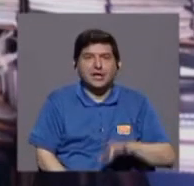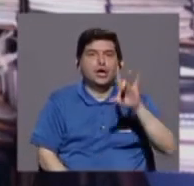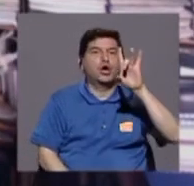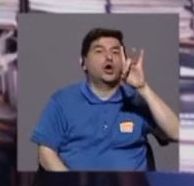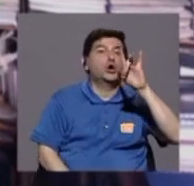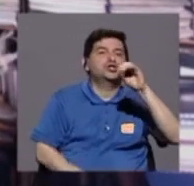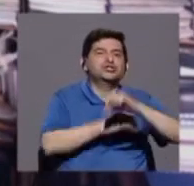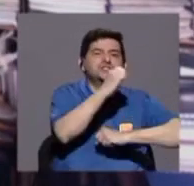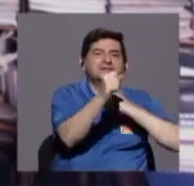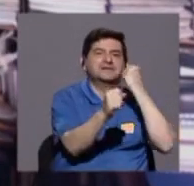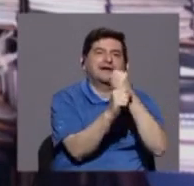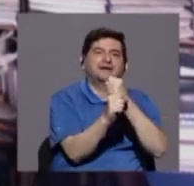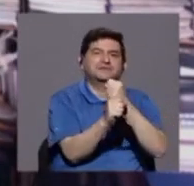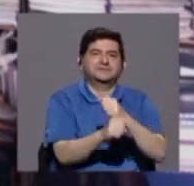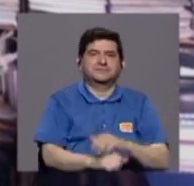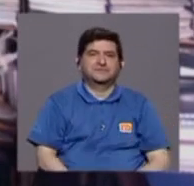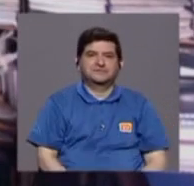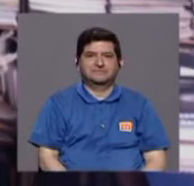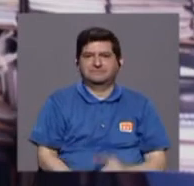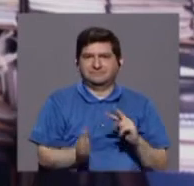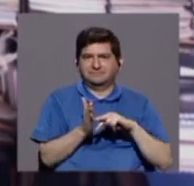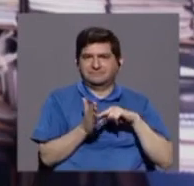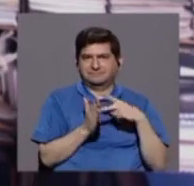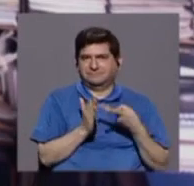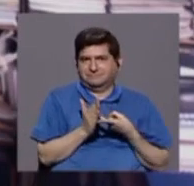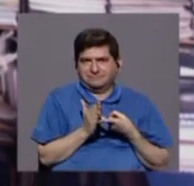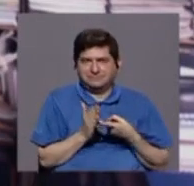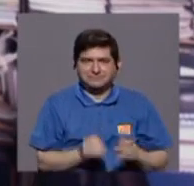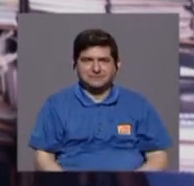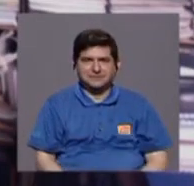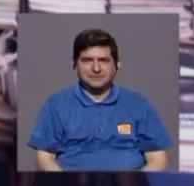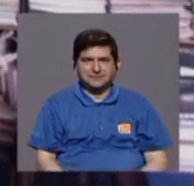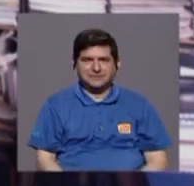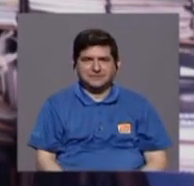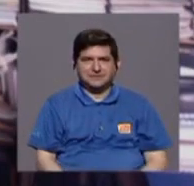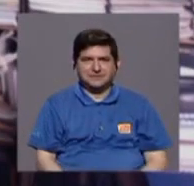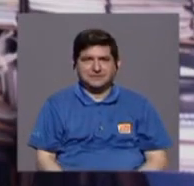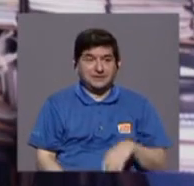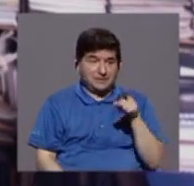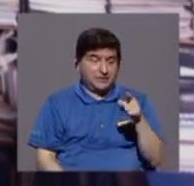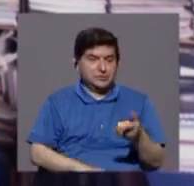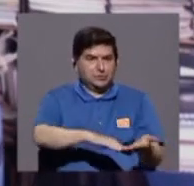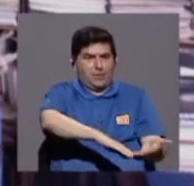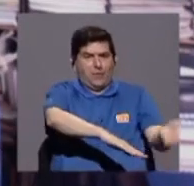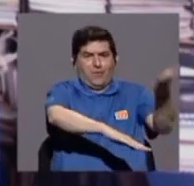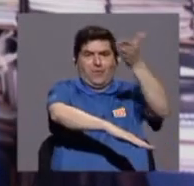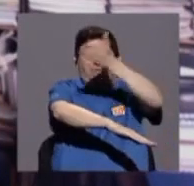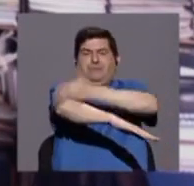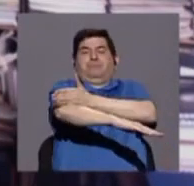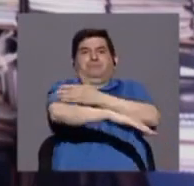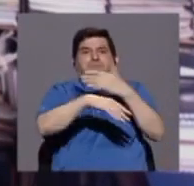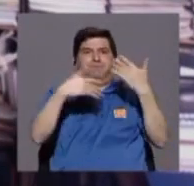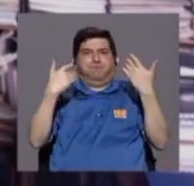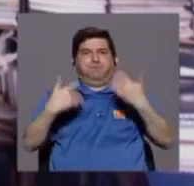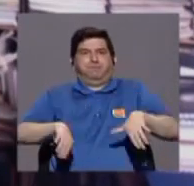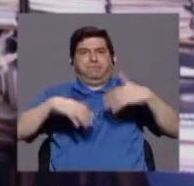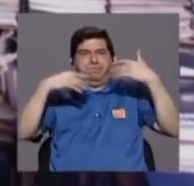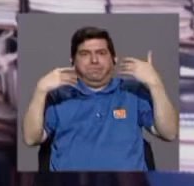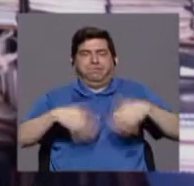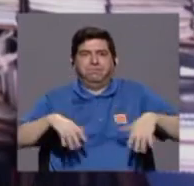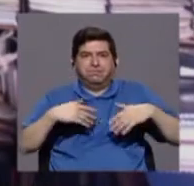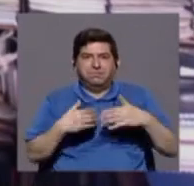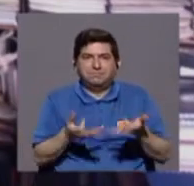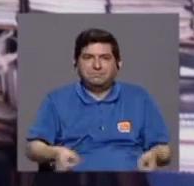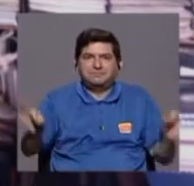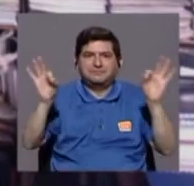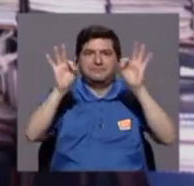80 años. Quiere decir que este es un salto realmente muy, muy